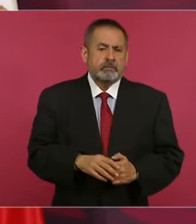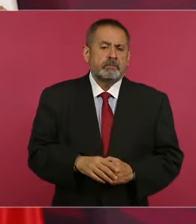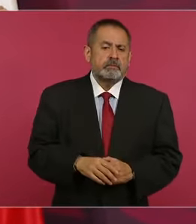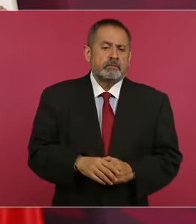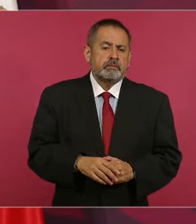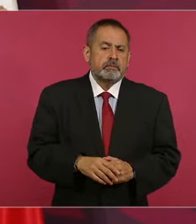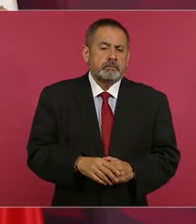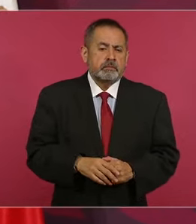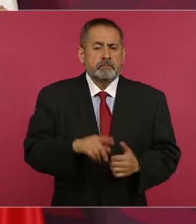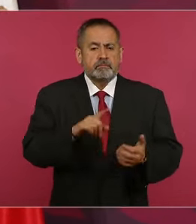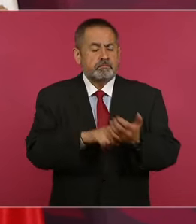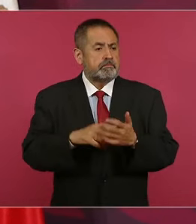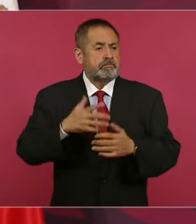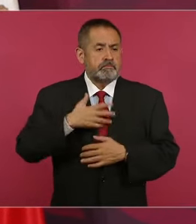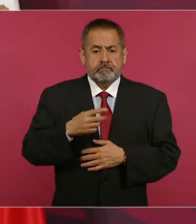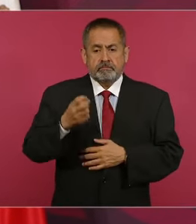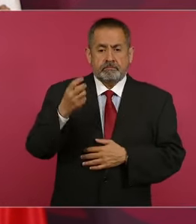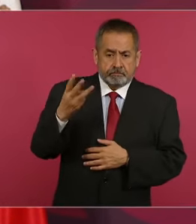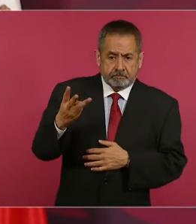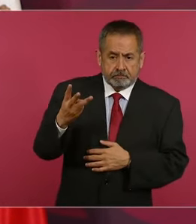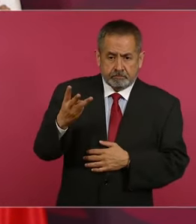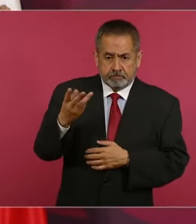que tiene tres de estos hospitales,